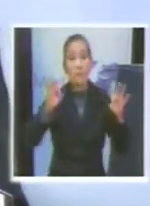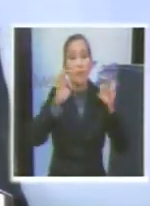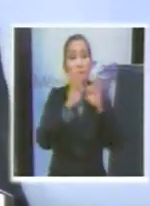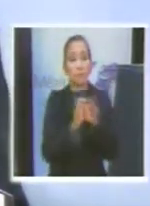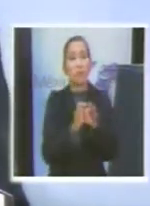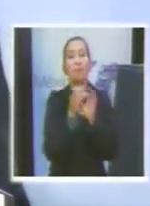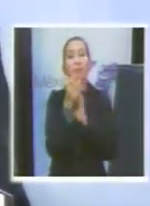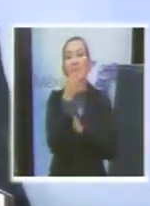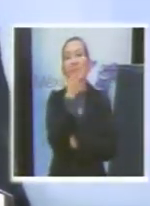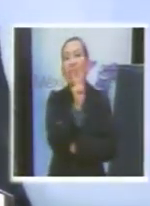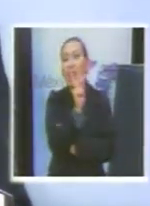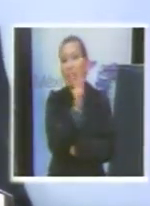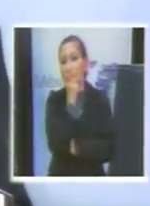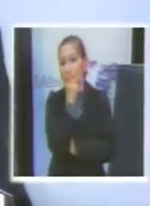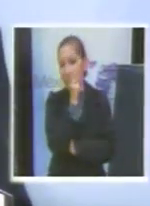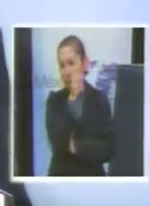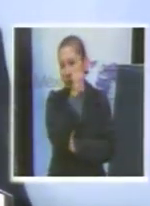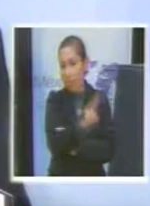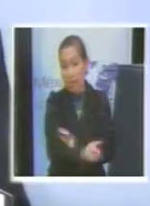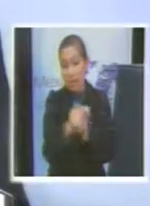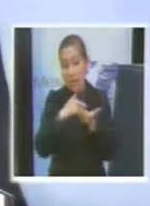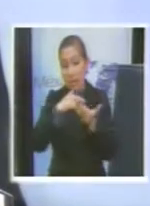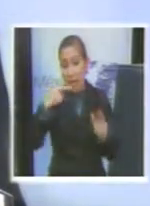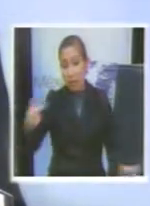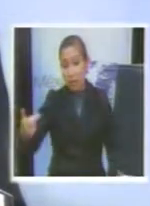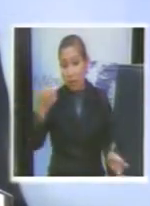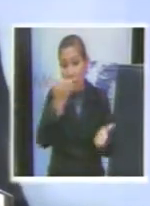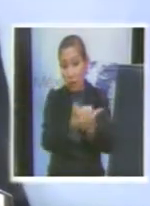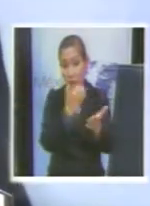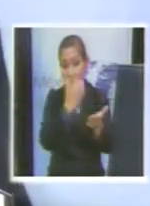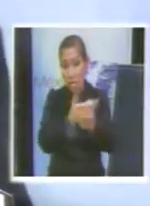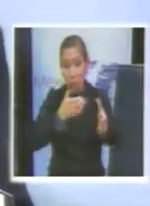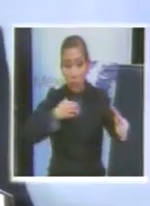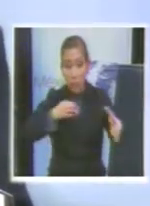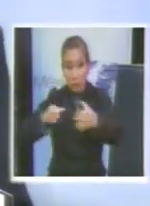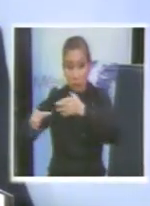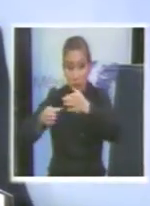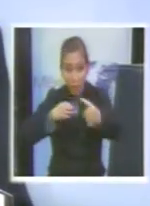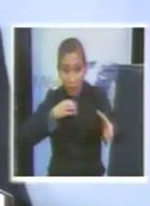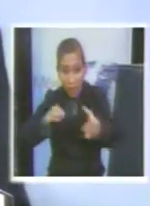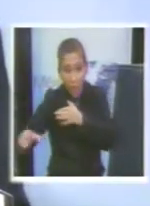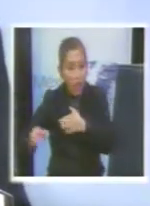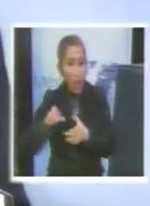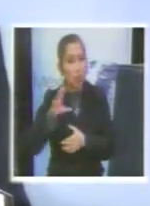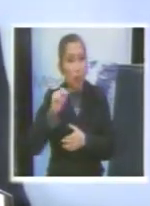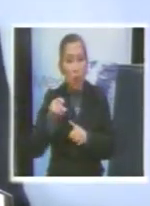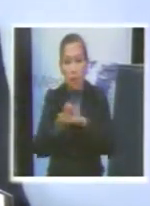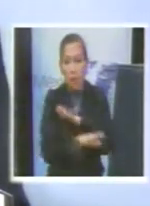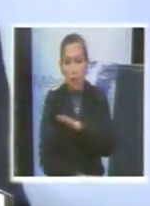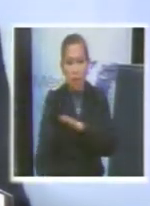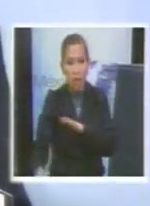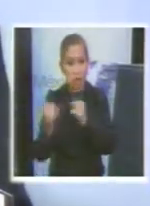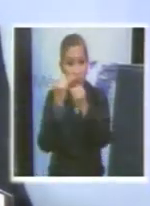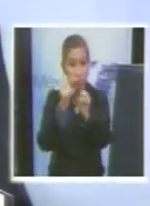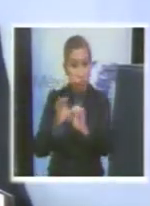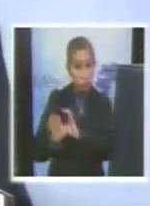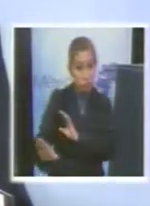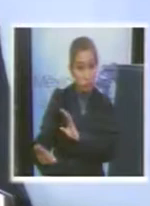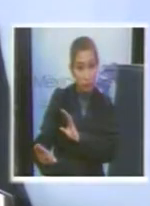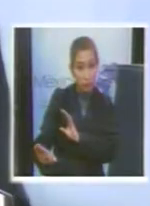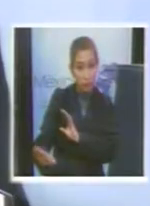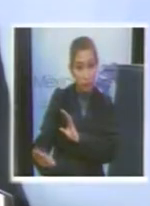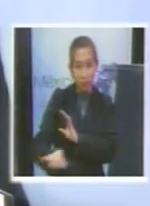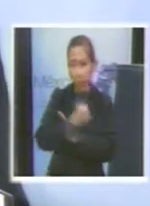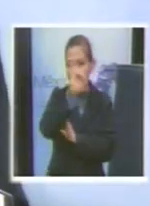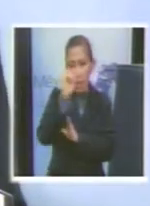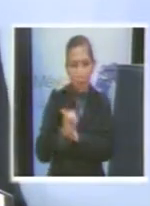pero en donde, repito, las relaciones económicas y comerciales no se sustentan autónomamente y